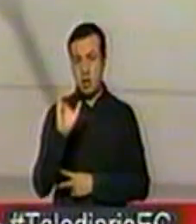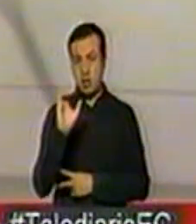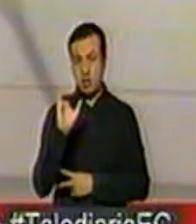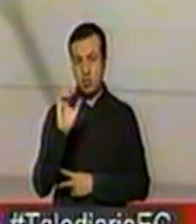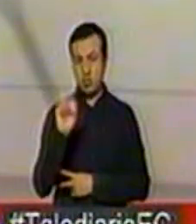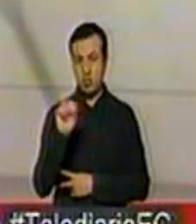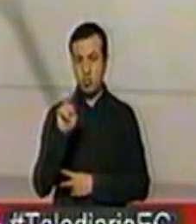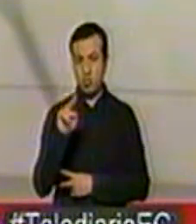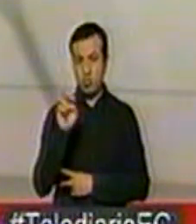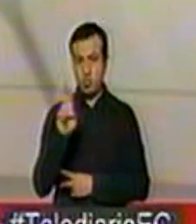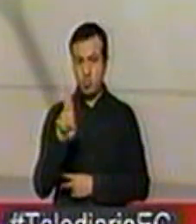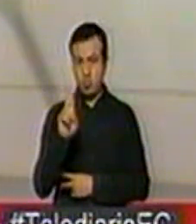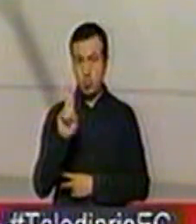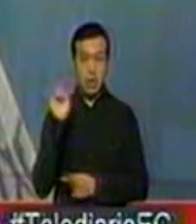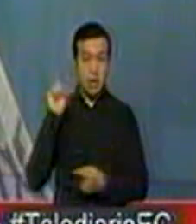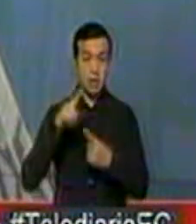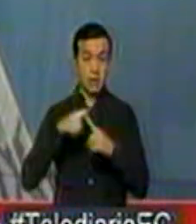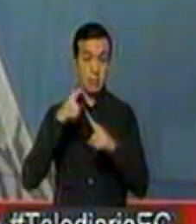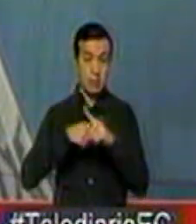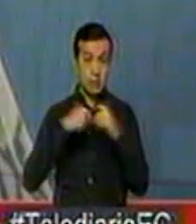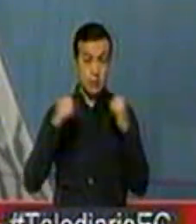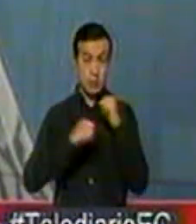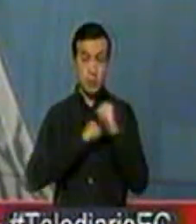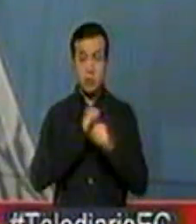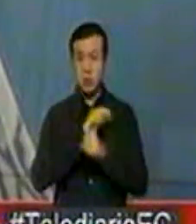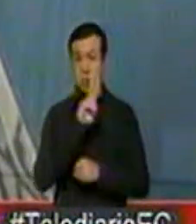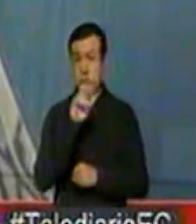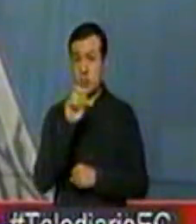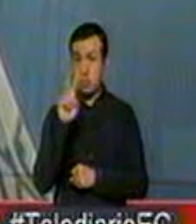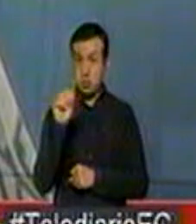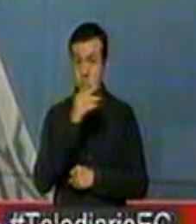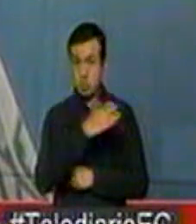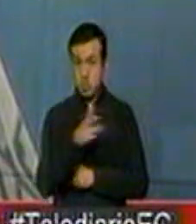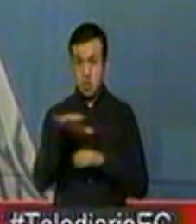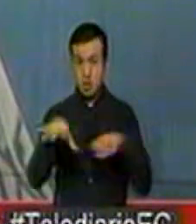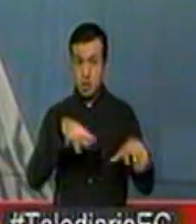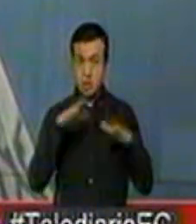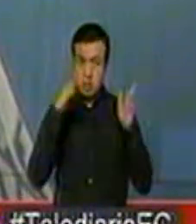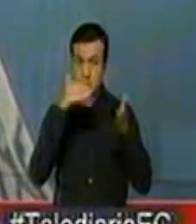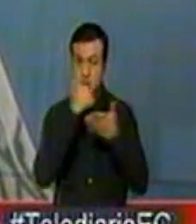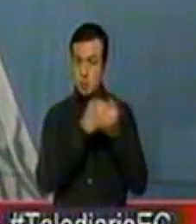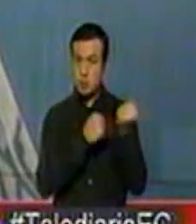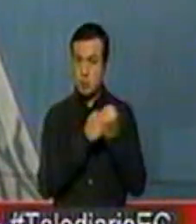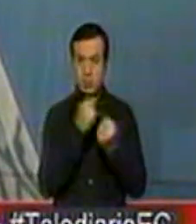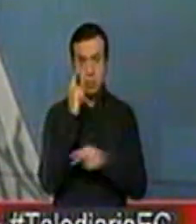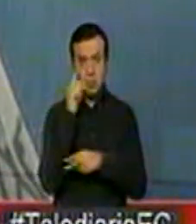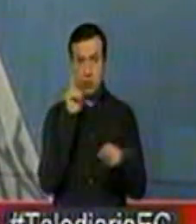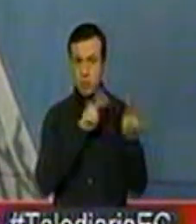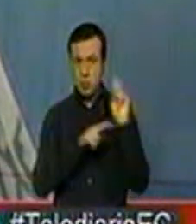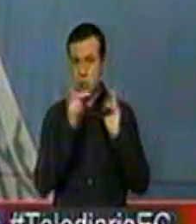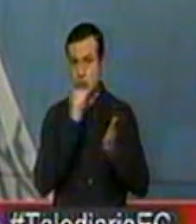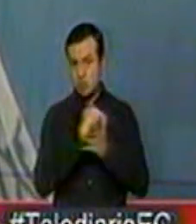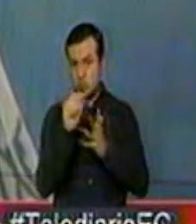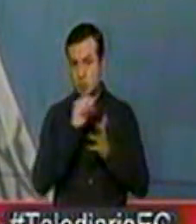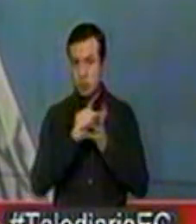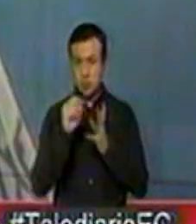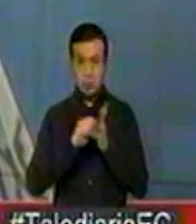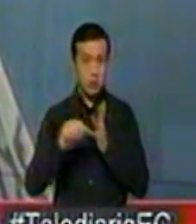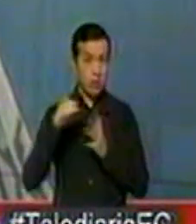del 2020. ¿Están estas organizaciones activamente participando para verificar el cumplimiento de los derechos